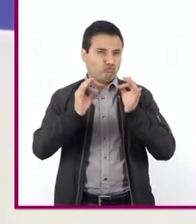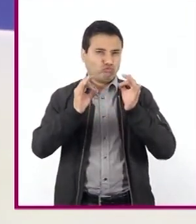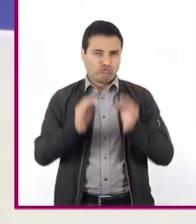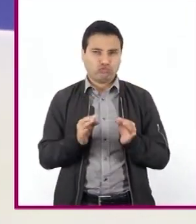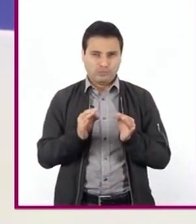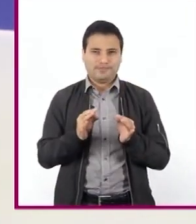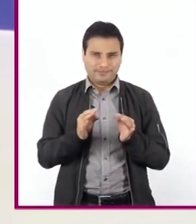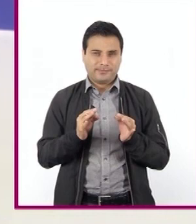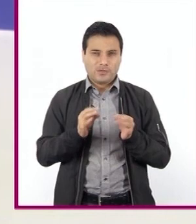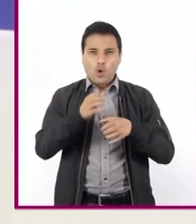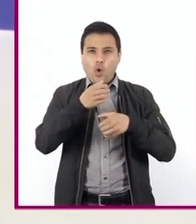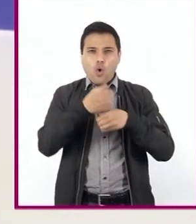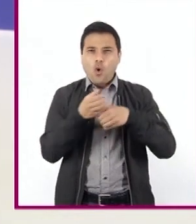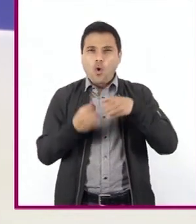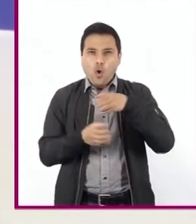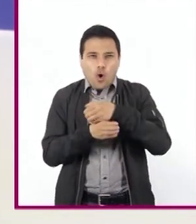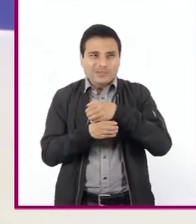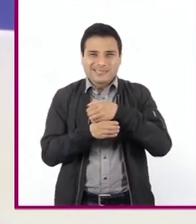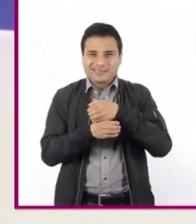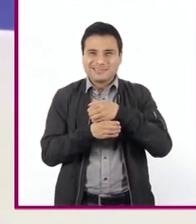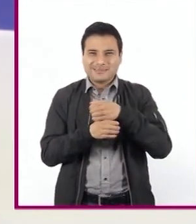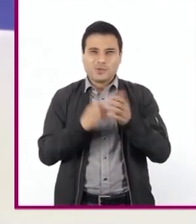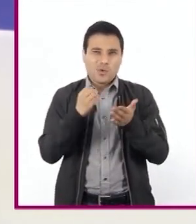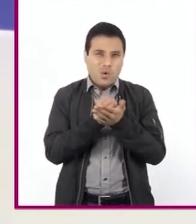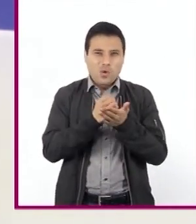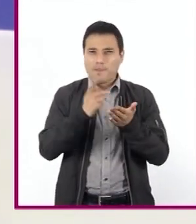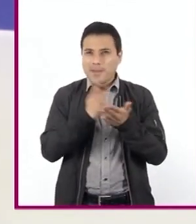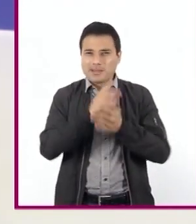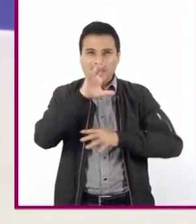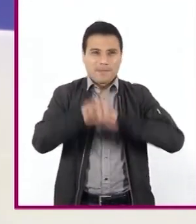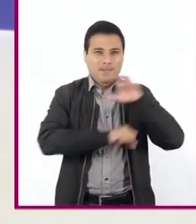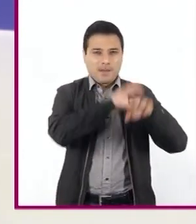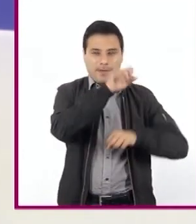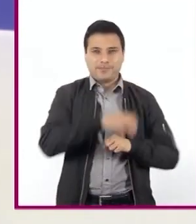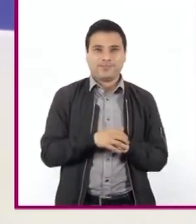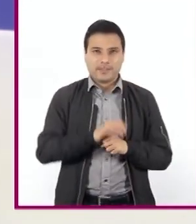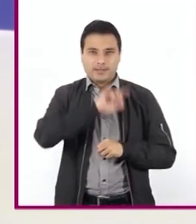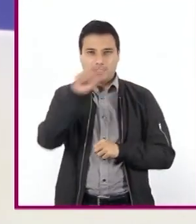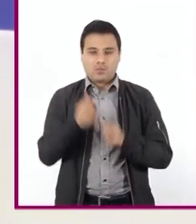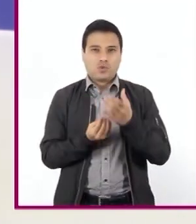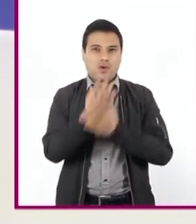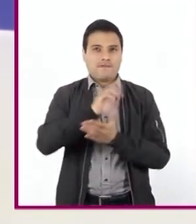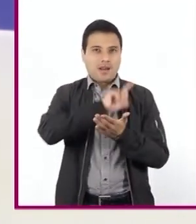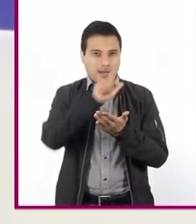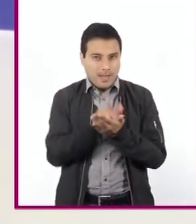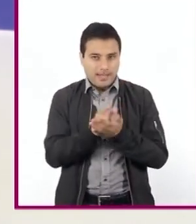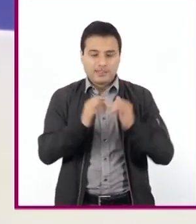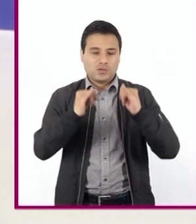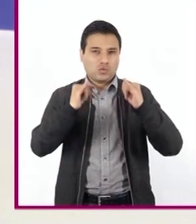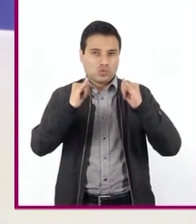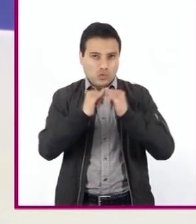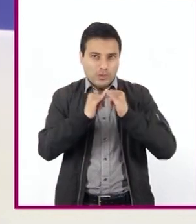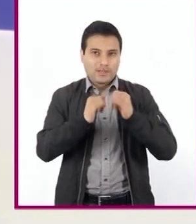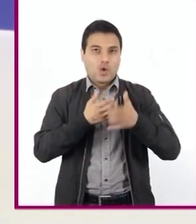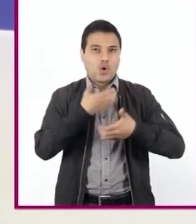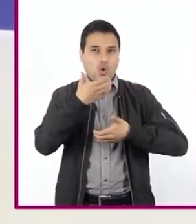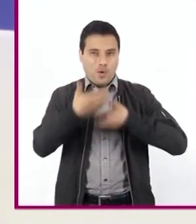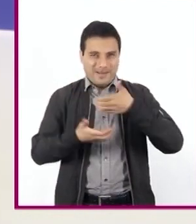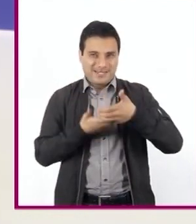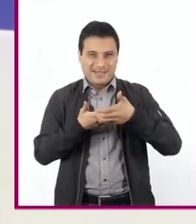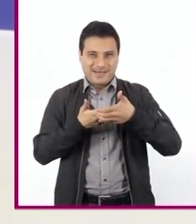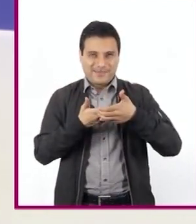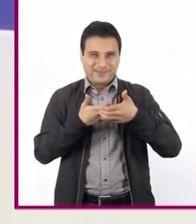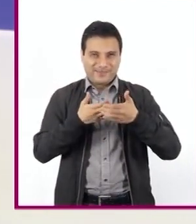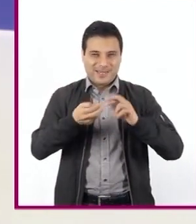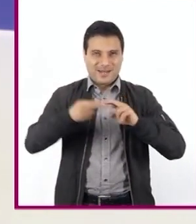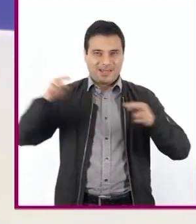sus colonias americanas y creó leyes, instituciones y redes comerciales para explotar la mano de obra de